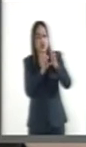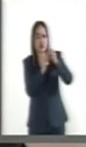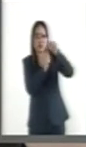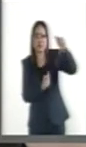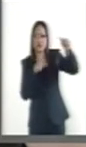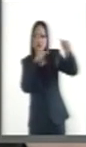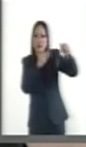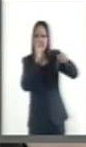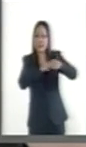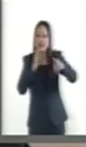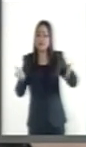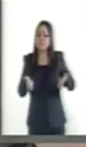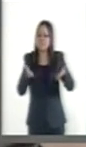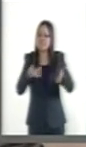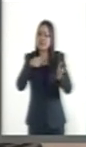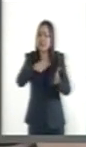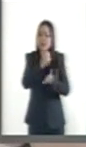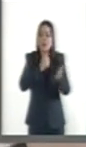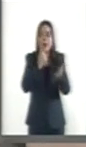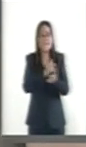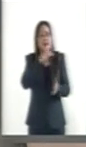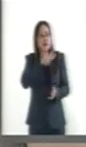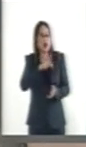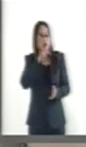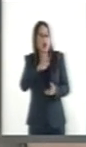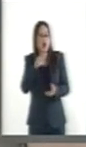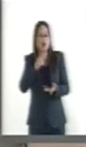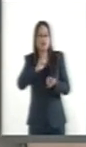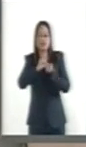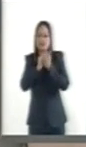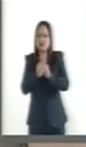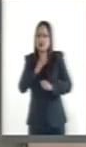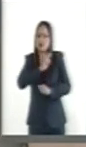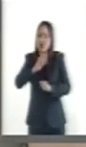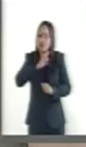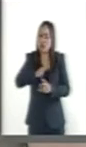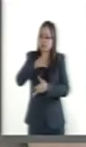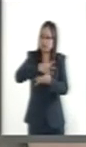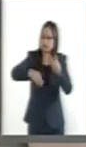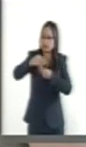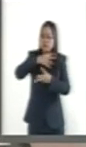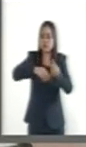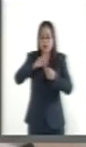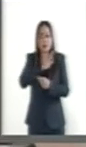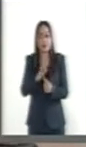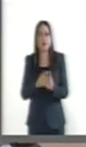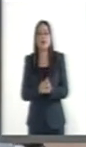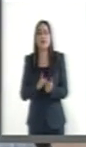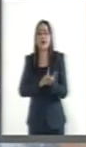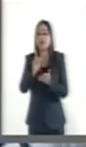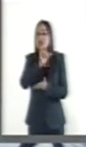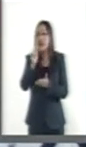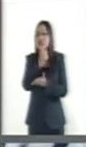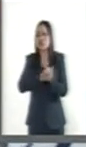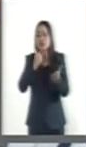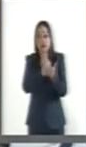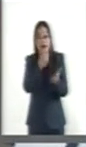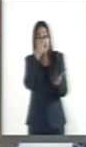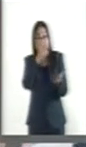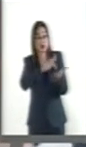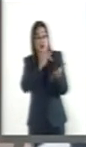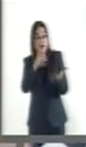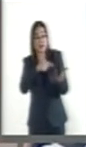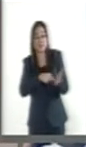promover ciudades más eficientes, resilientes, diversas y sustentables. El derecho a la ciudad permitirá